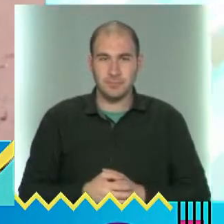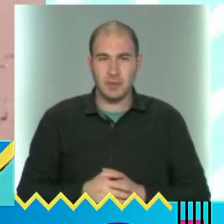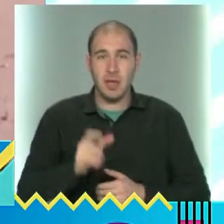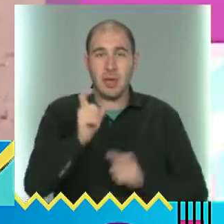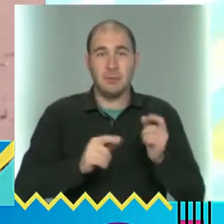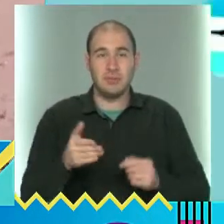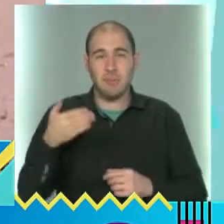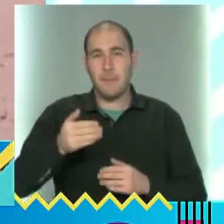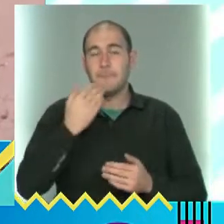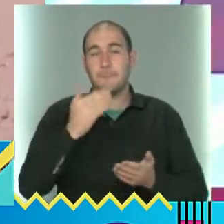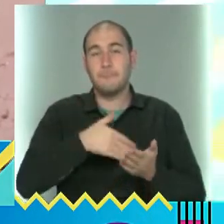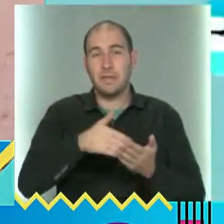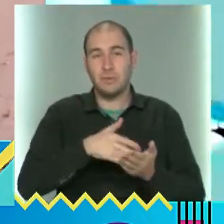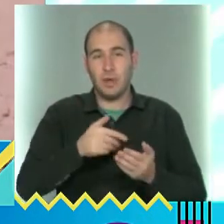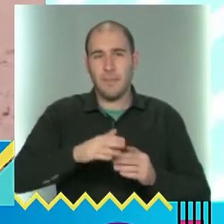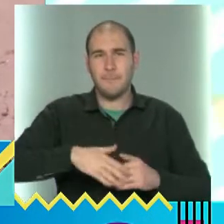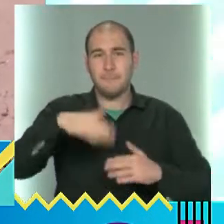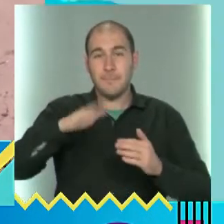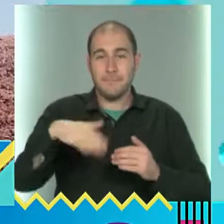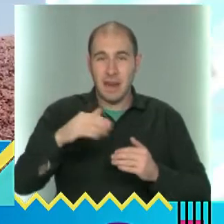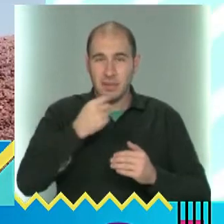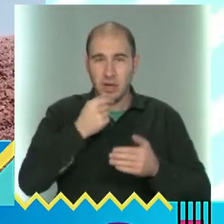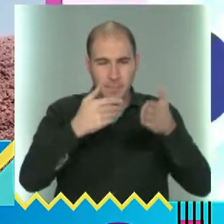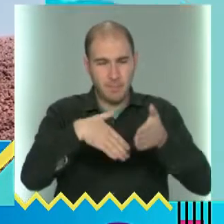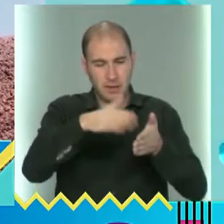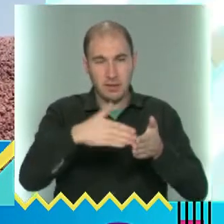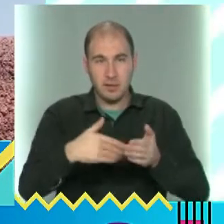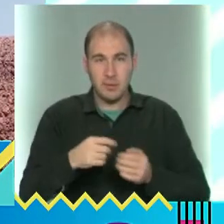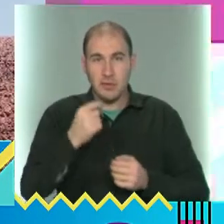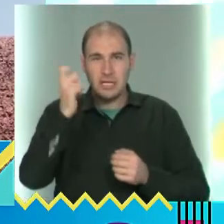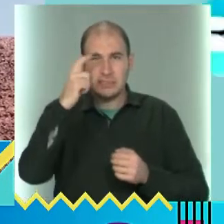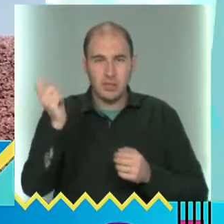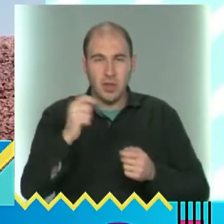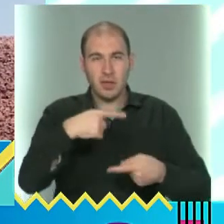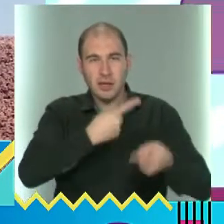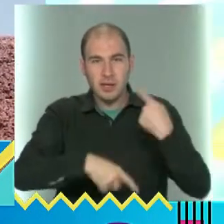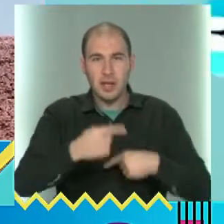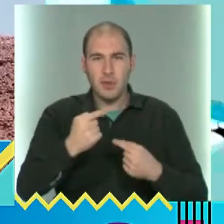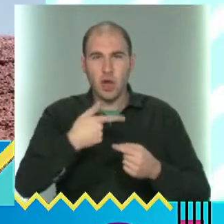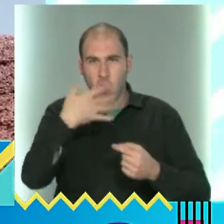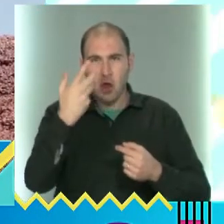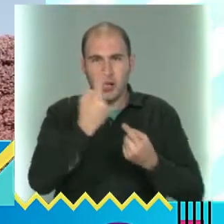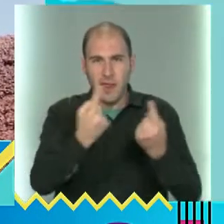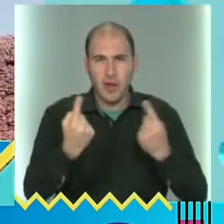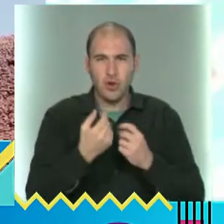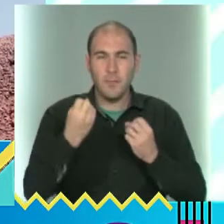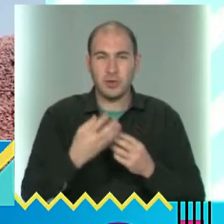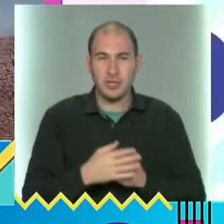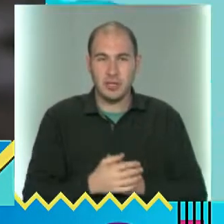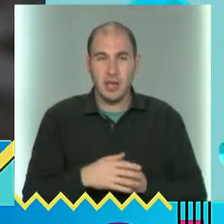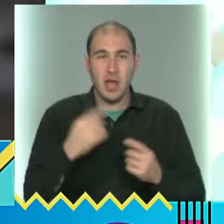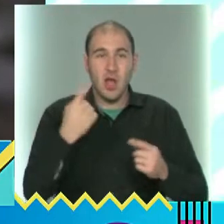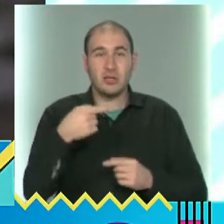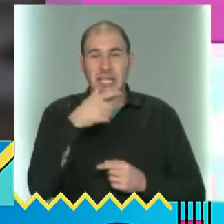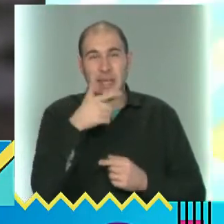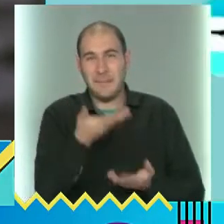gente que ha ido con tarro de pintura, que ha pintado las paredes para ver el estado anímico de los astronautas, estudiar psicológicamente los cambios con cada color de la pared, porque algo tan así, que no